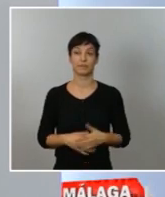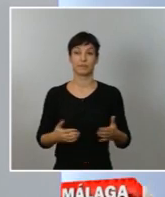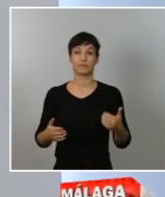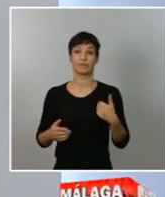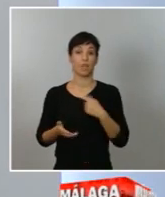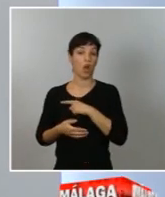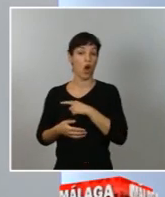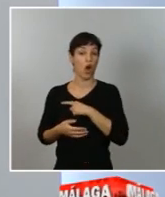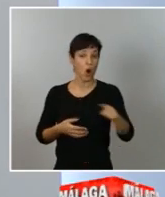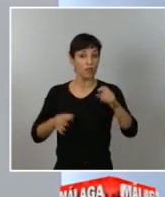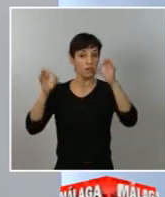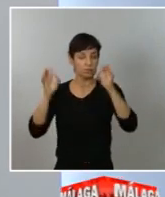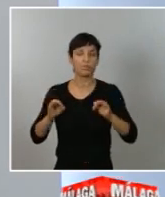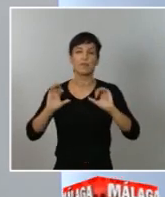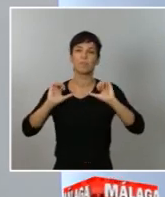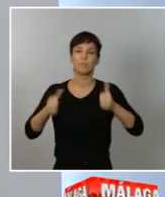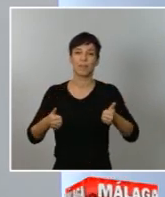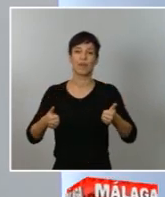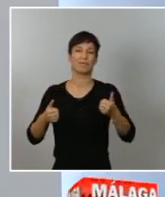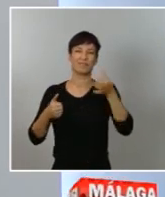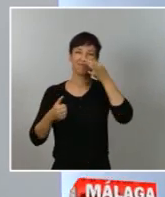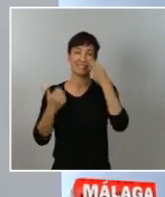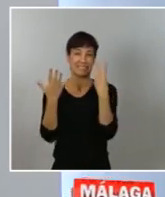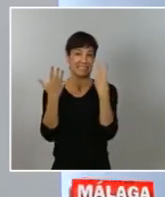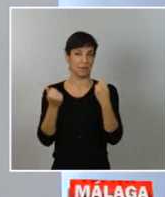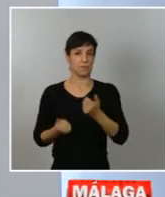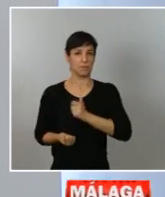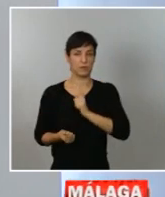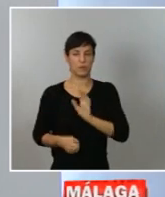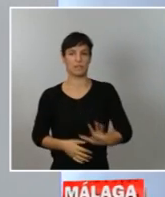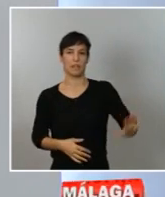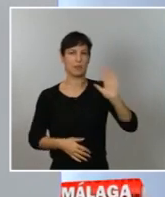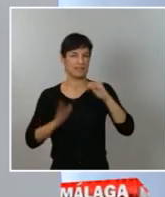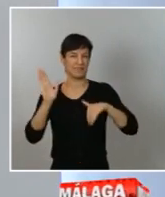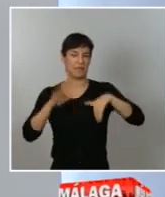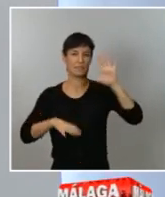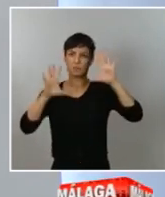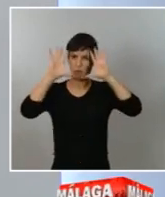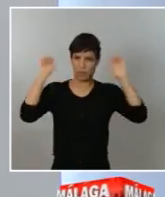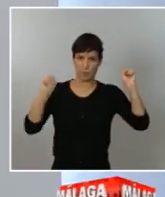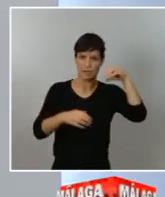dispositivo formado por más de 7.000 policías nacionales y guardias civiles.